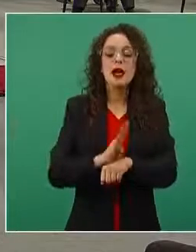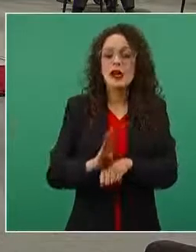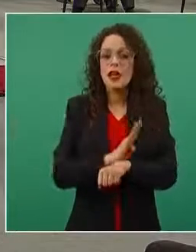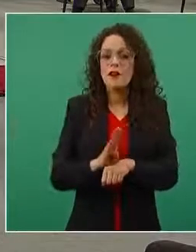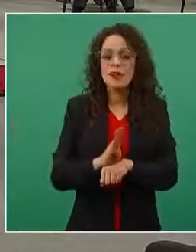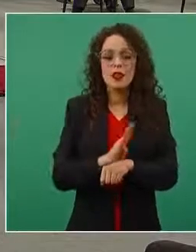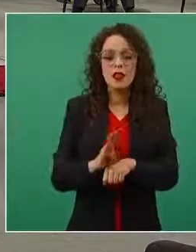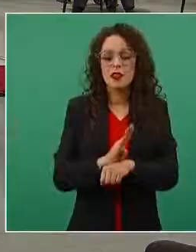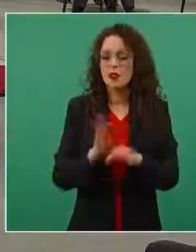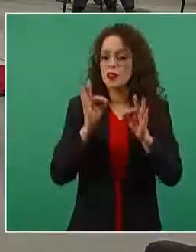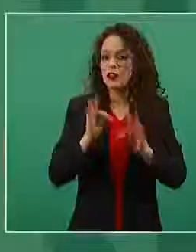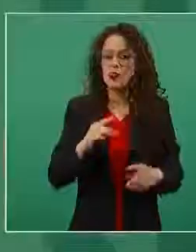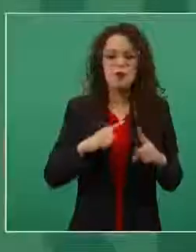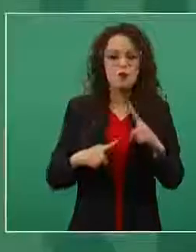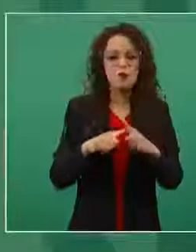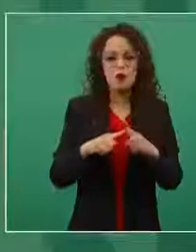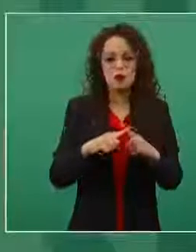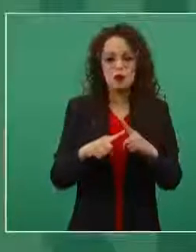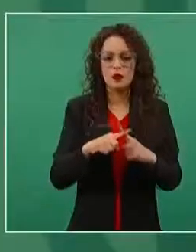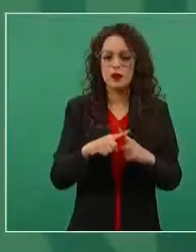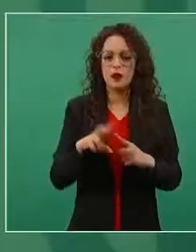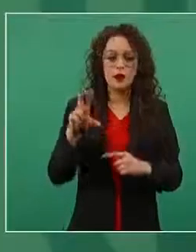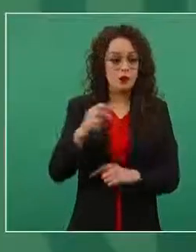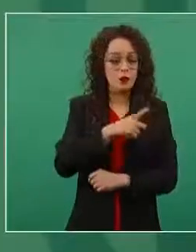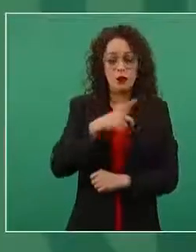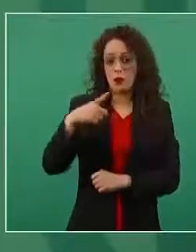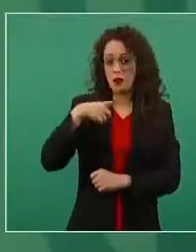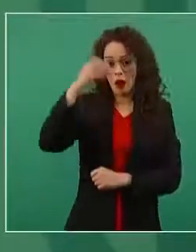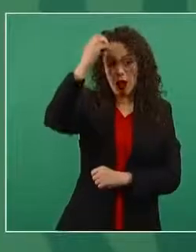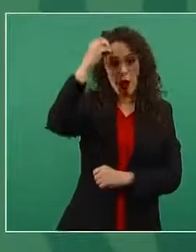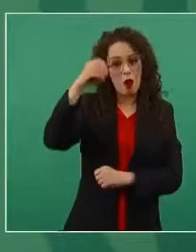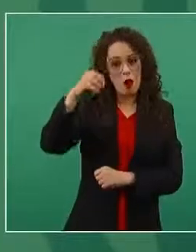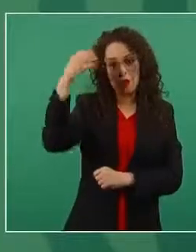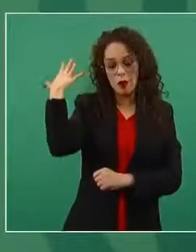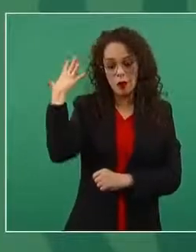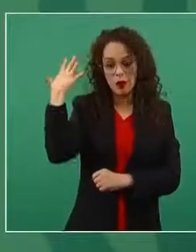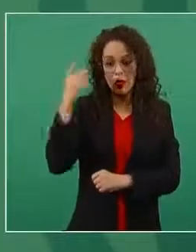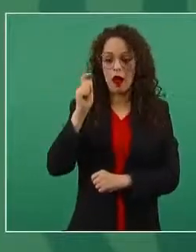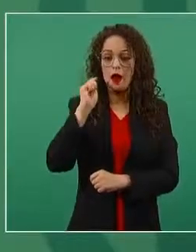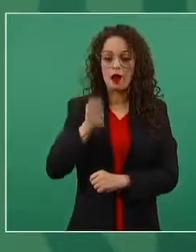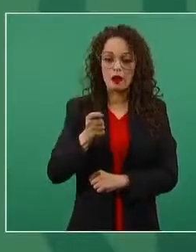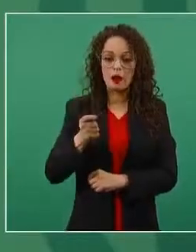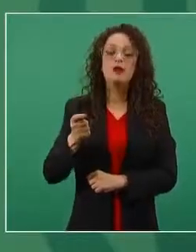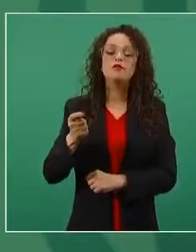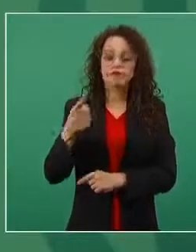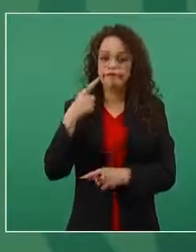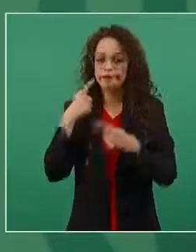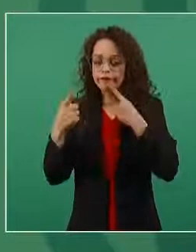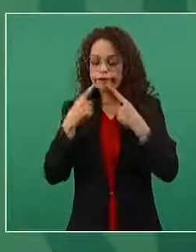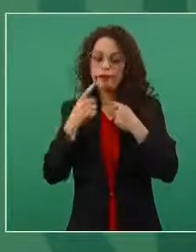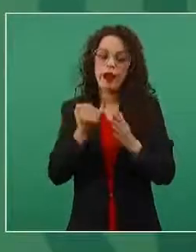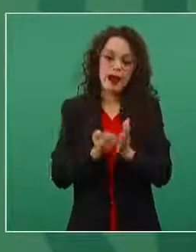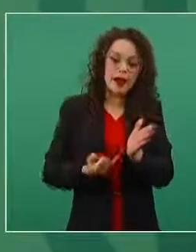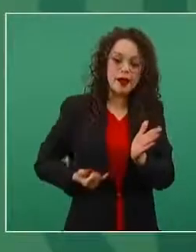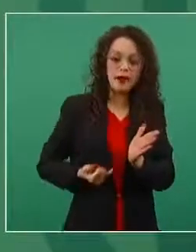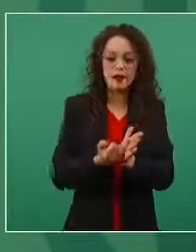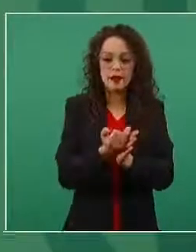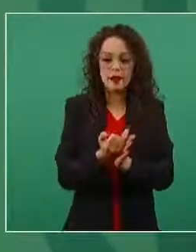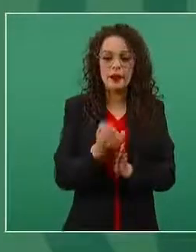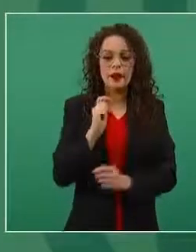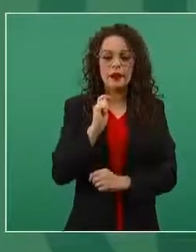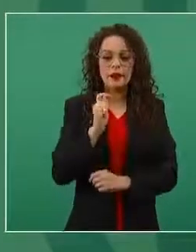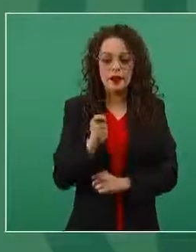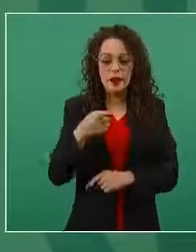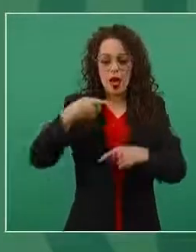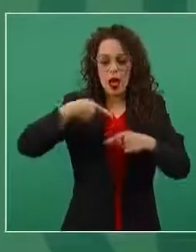porque no olvidemos que se tomó la decisión de empezar a vacunar a